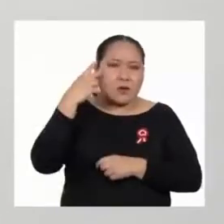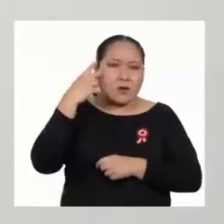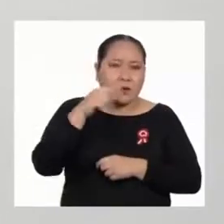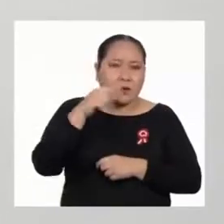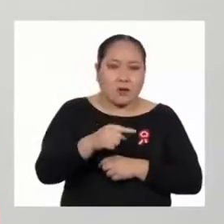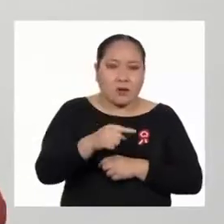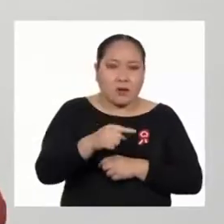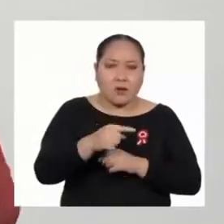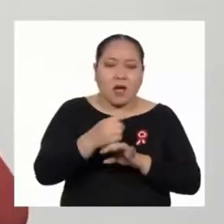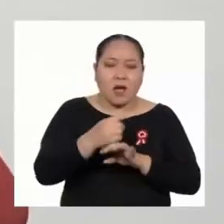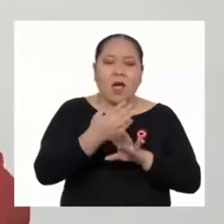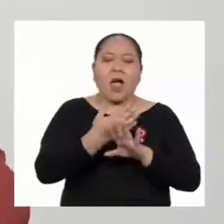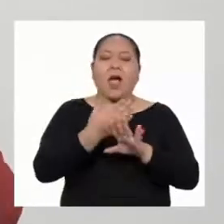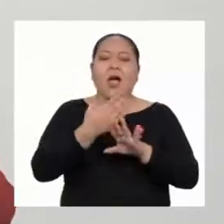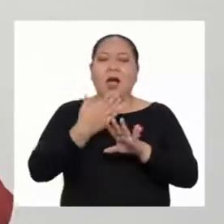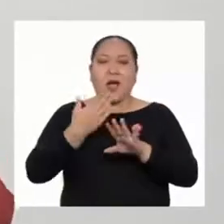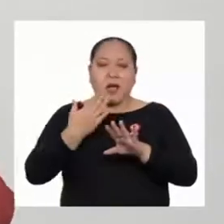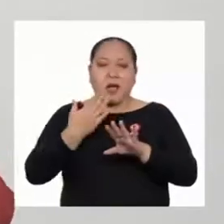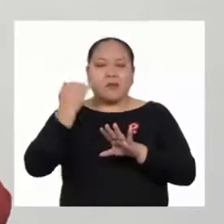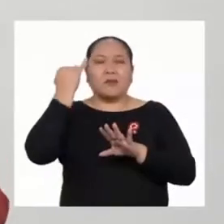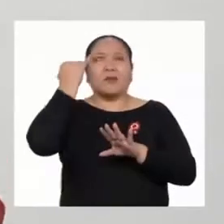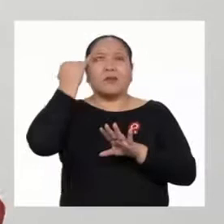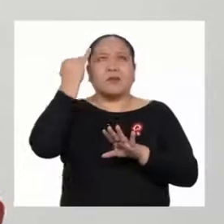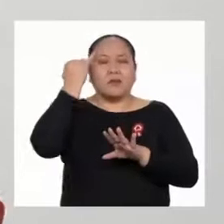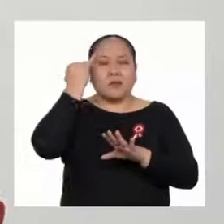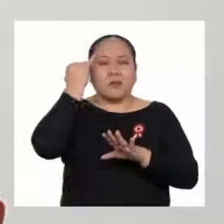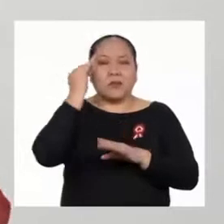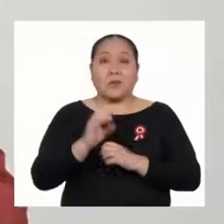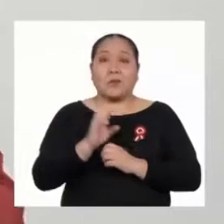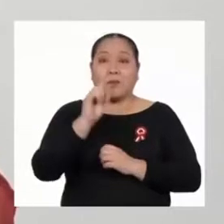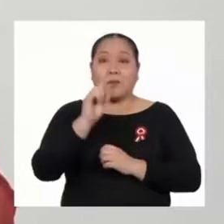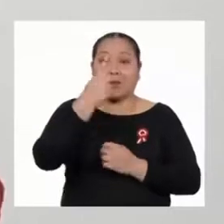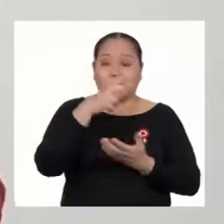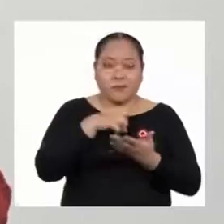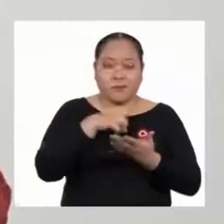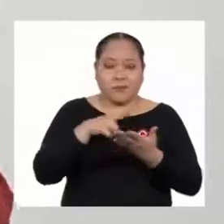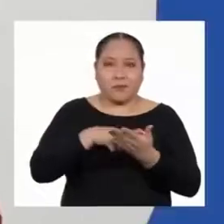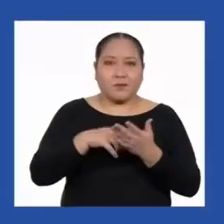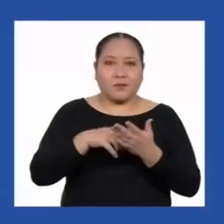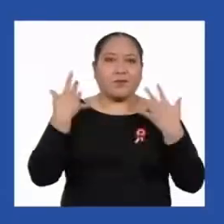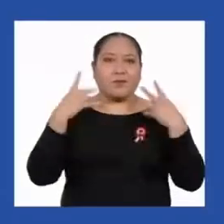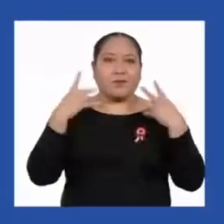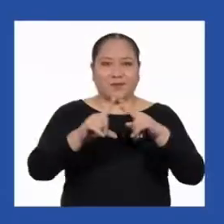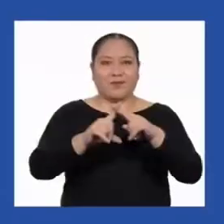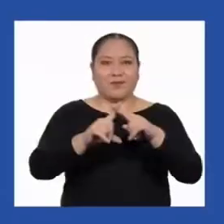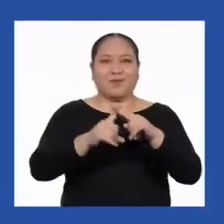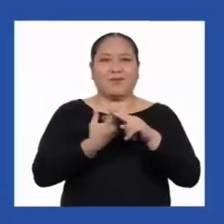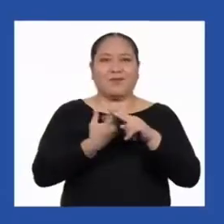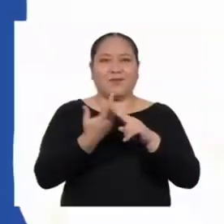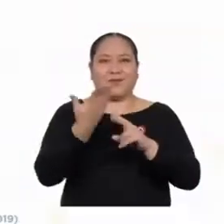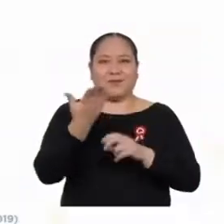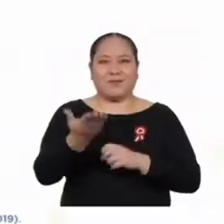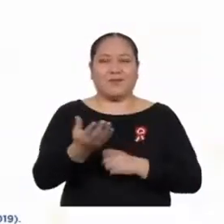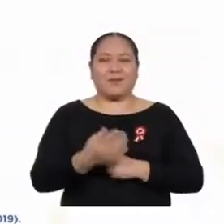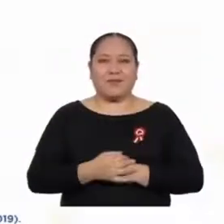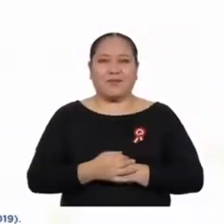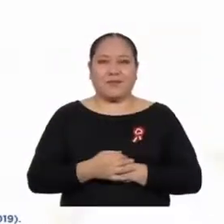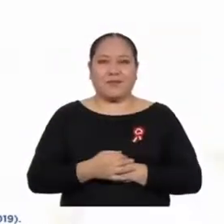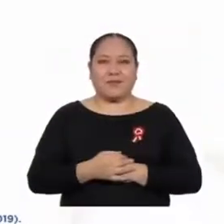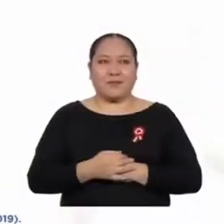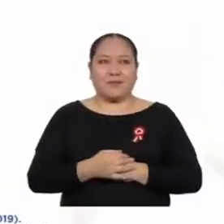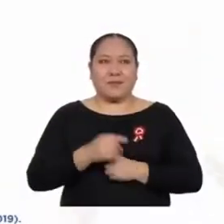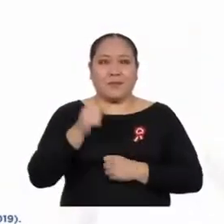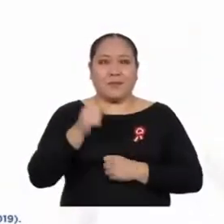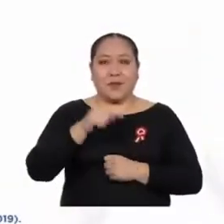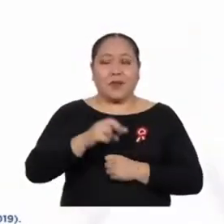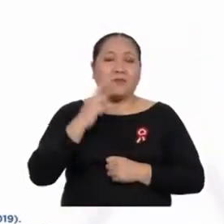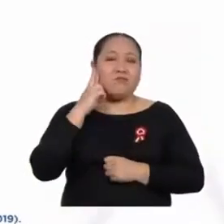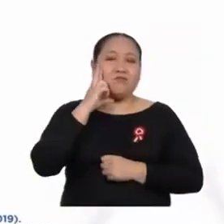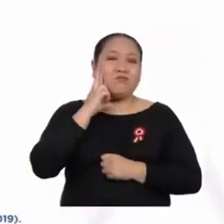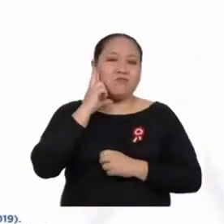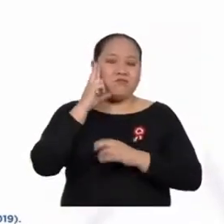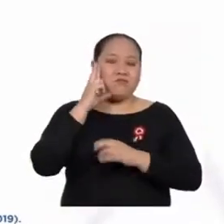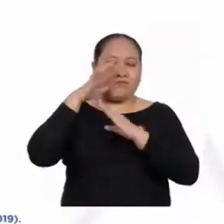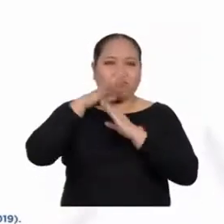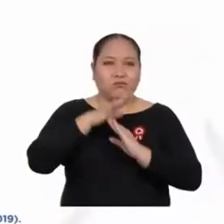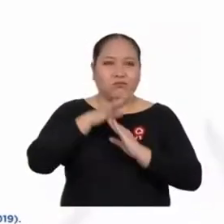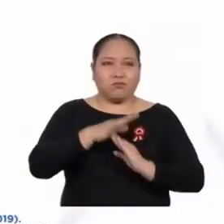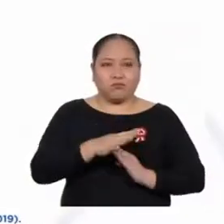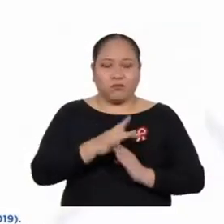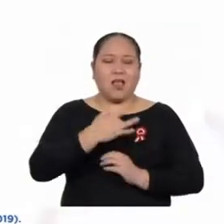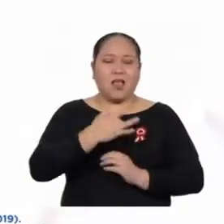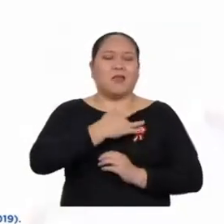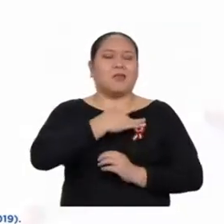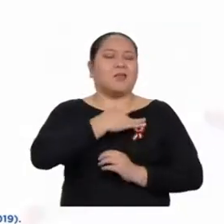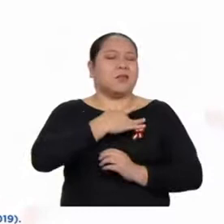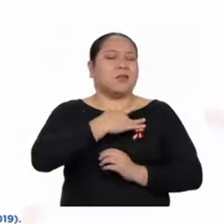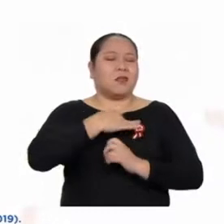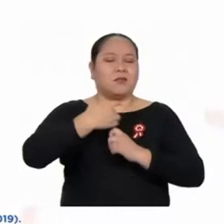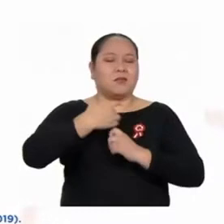texto. Ahora hagamos nuestra primera lectura. Empecemos. El racismo afecta la confianza en